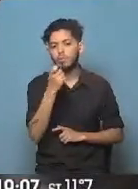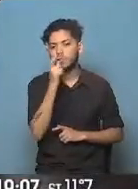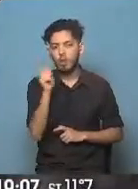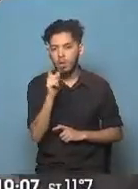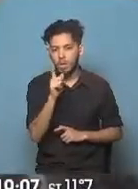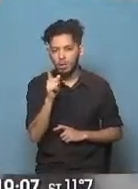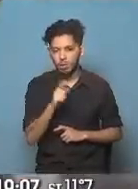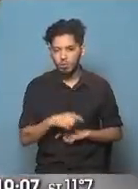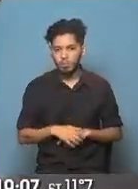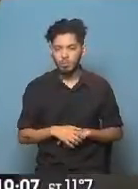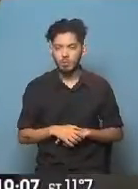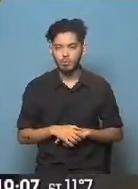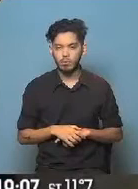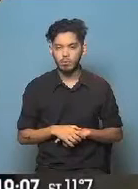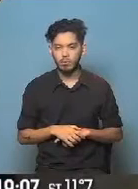saberlo.